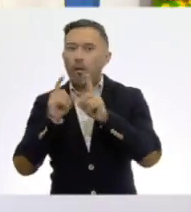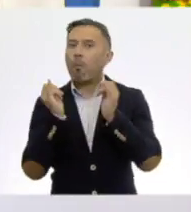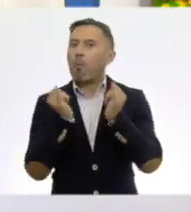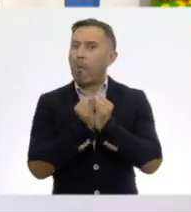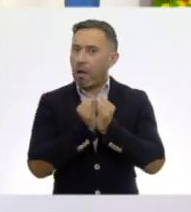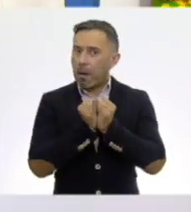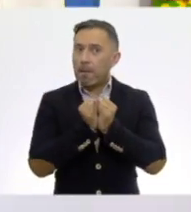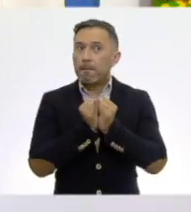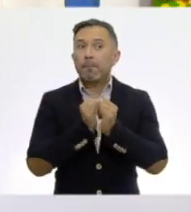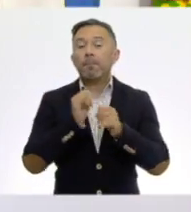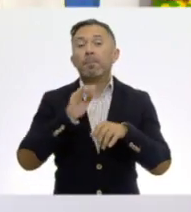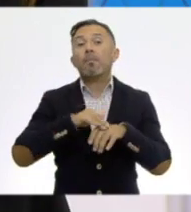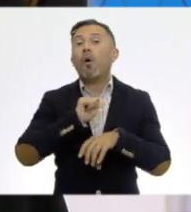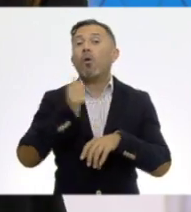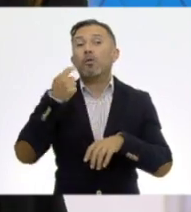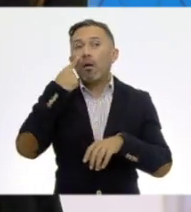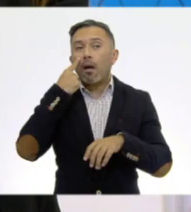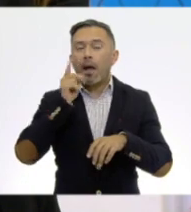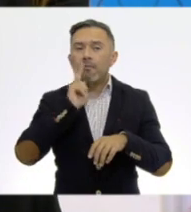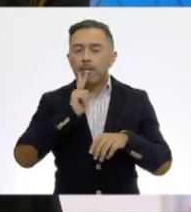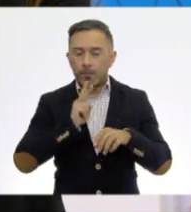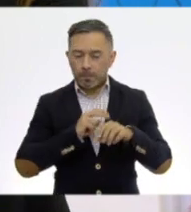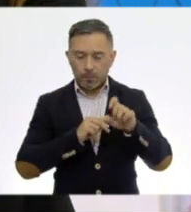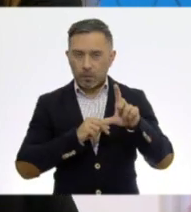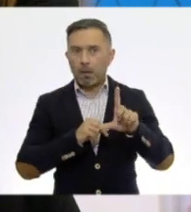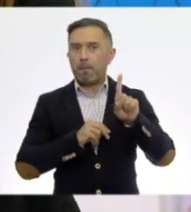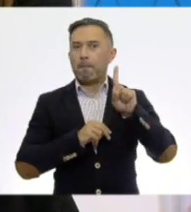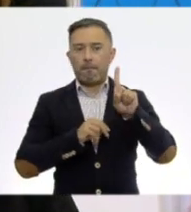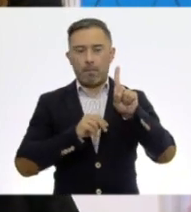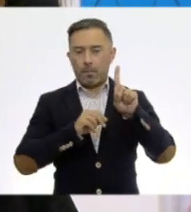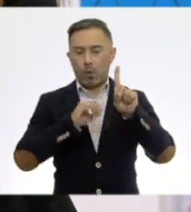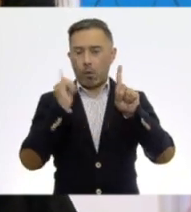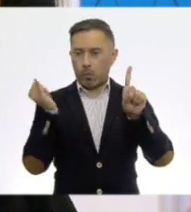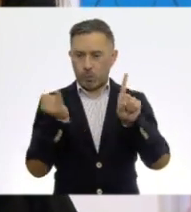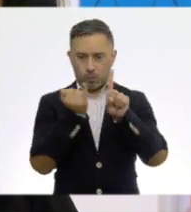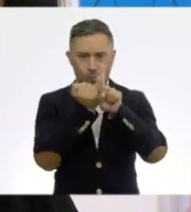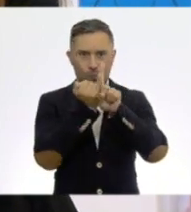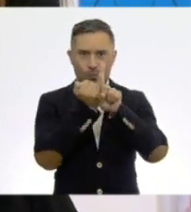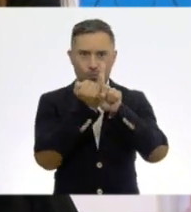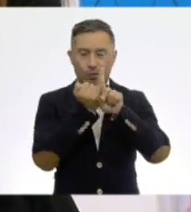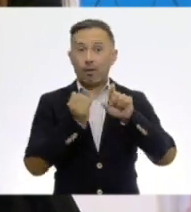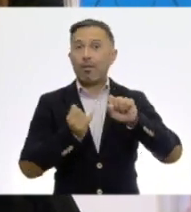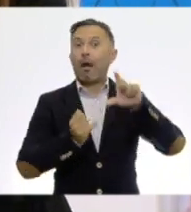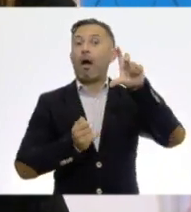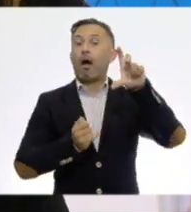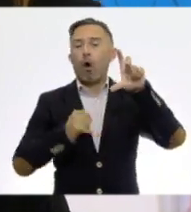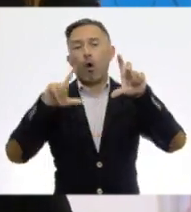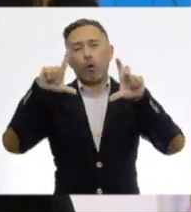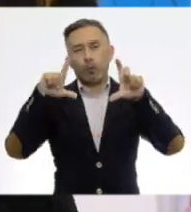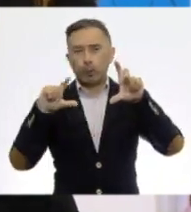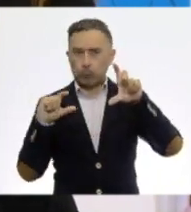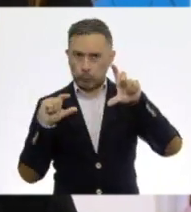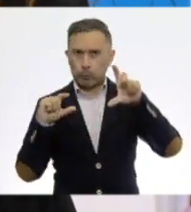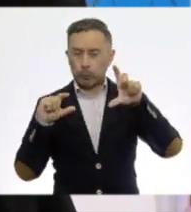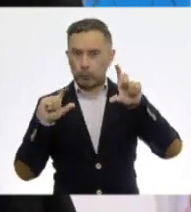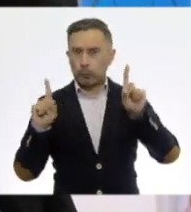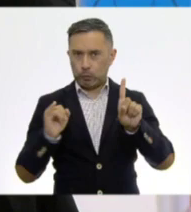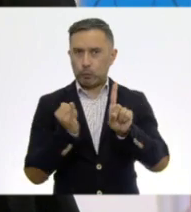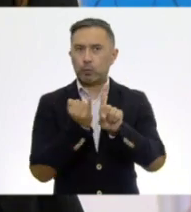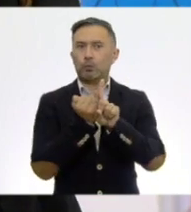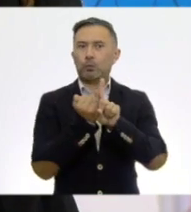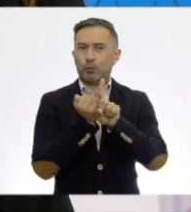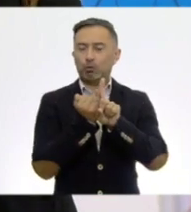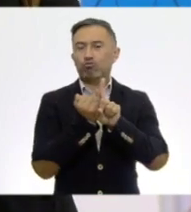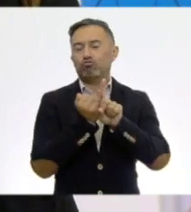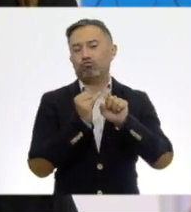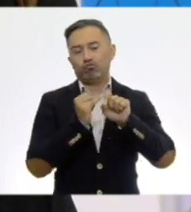otro, este allí lado sí no. Está más largo y este lado o arista está más corto. Entonces su longitud es más